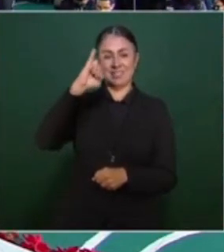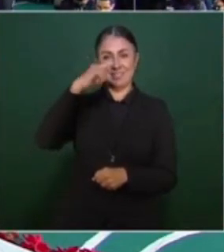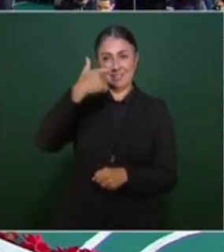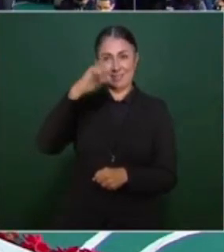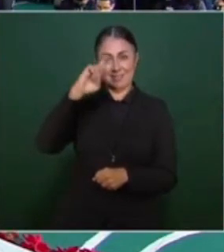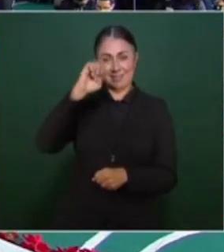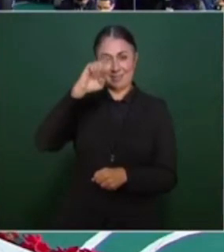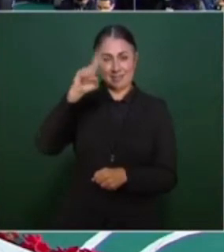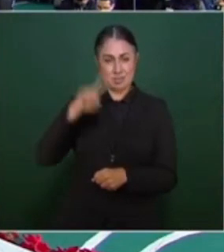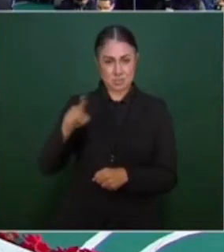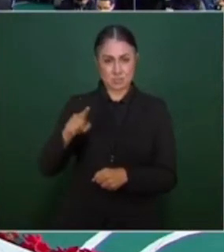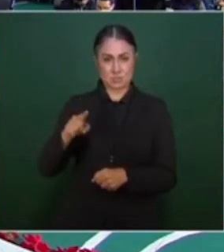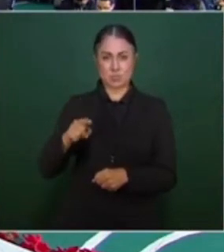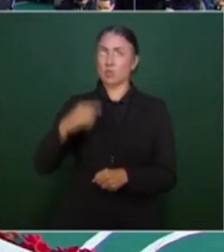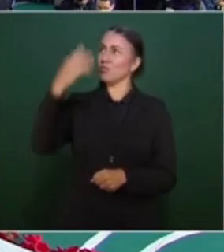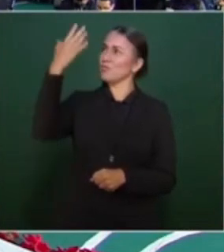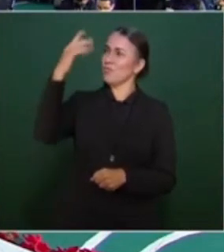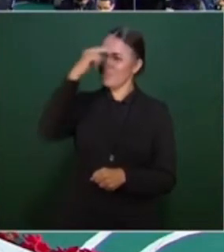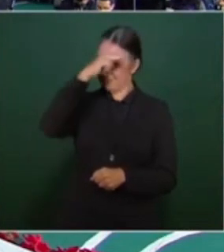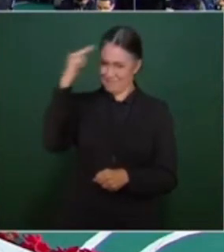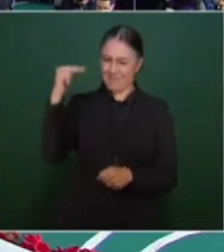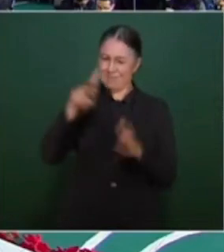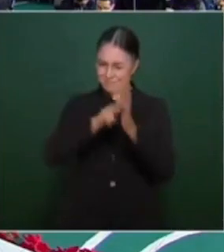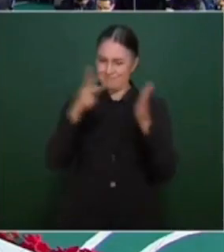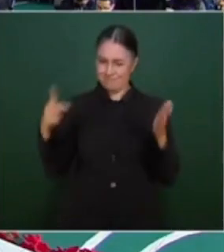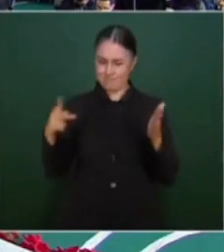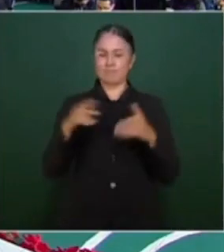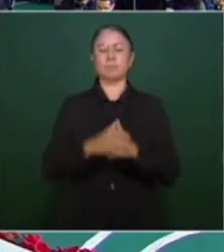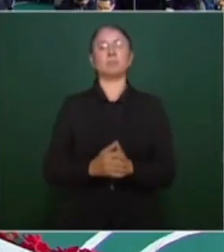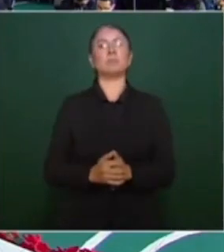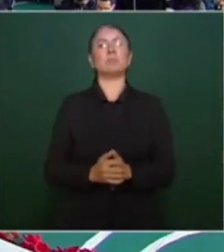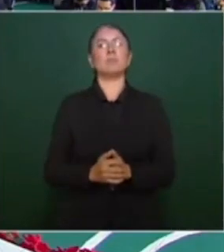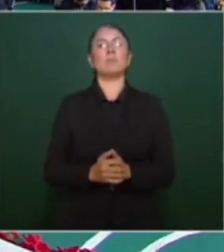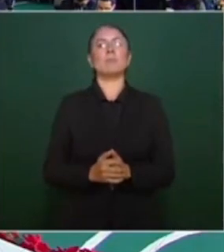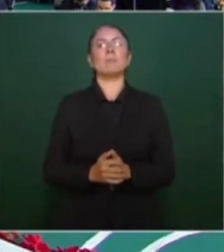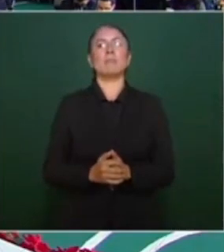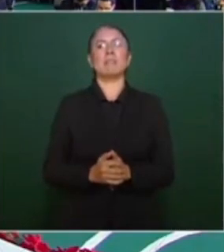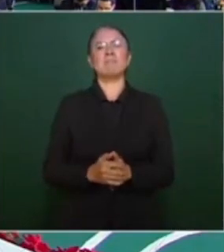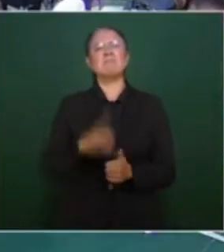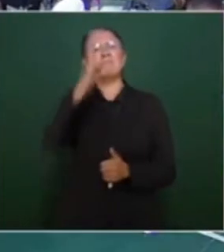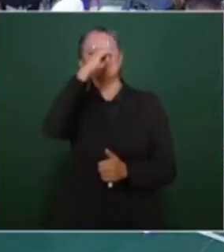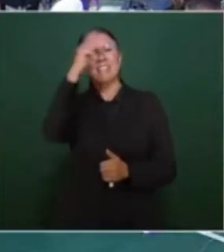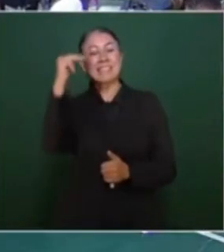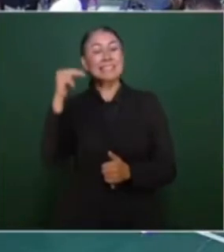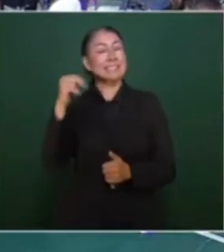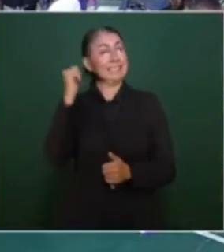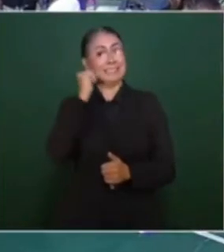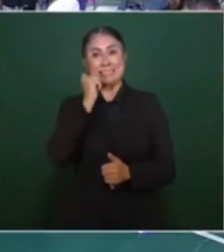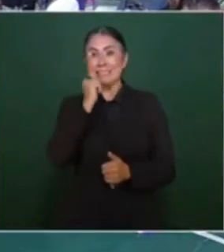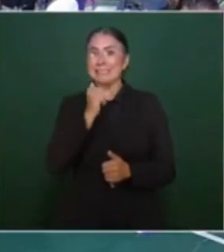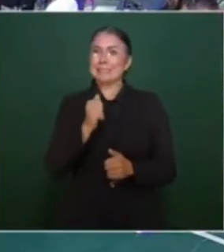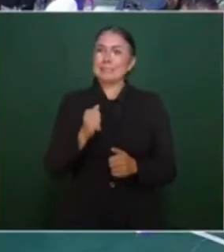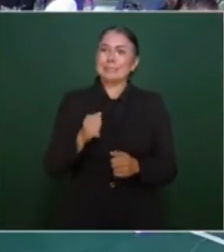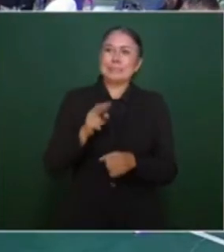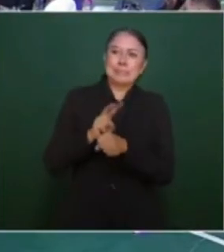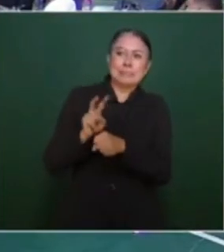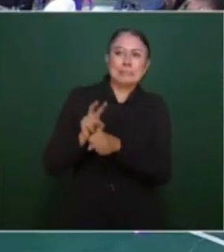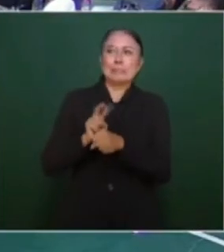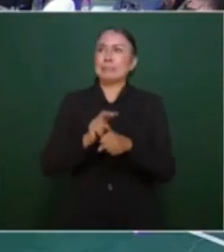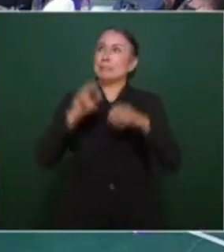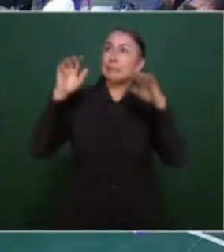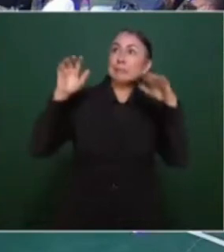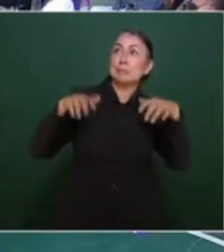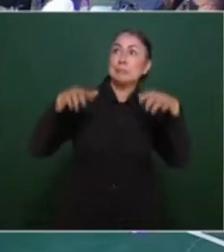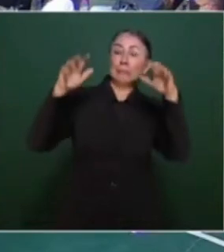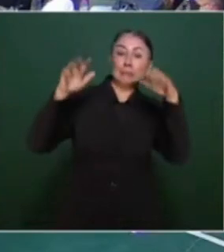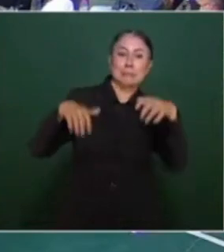Preguntarle, Nayarit está a expensas todo el tiempo del temporal de lluvias, de la inclemencia del tiempo, sobre